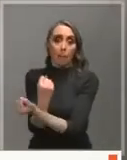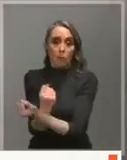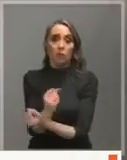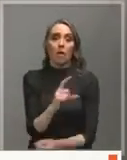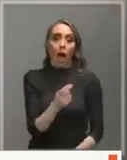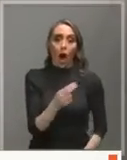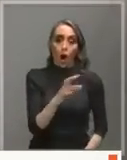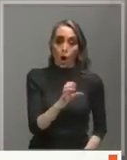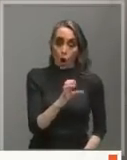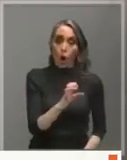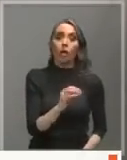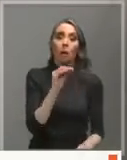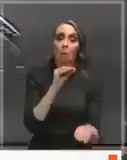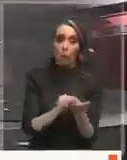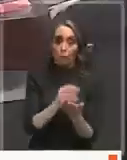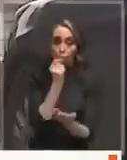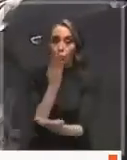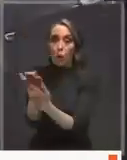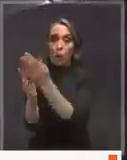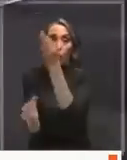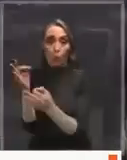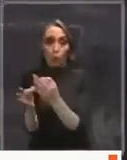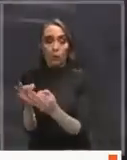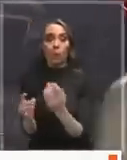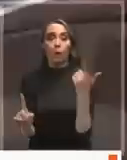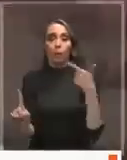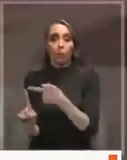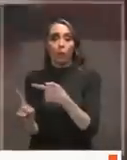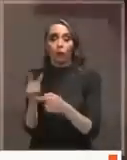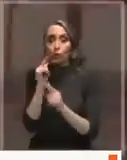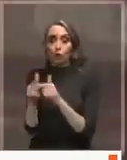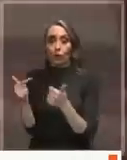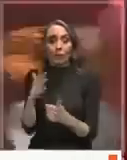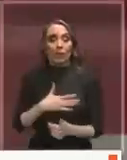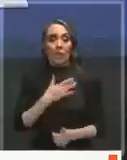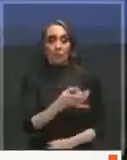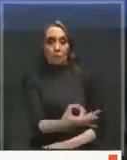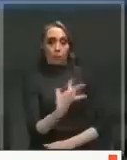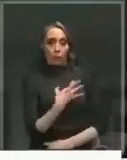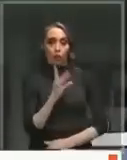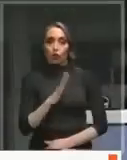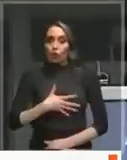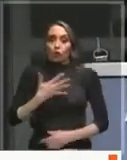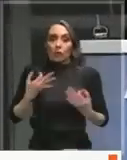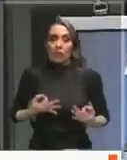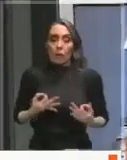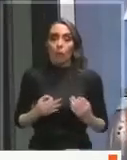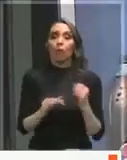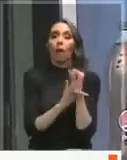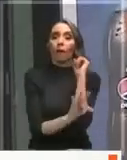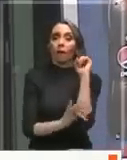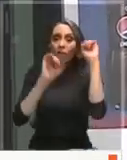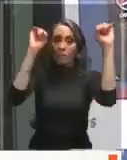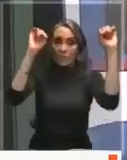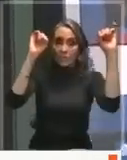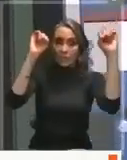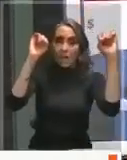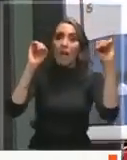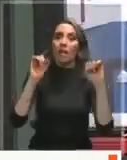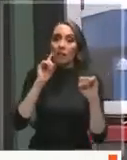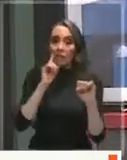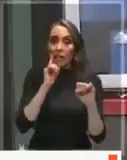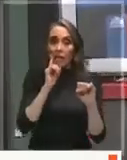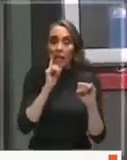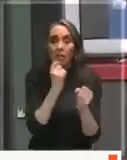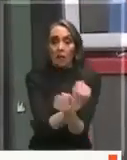el asesinato de su sobrino, él se siente vulnerable, inseguro, pese a que la fiscalía le puso hasta